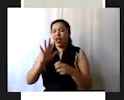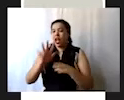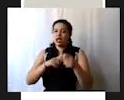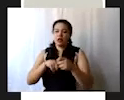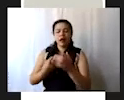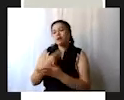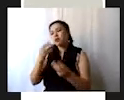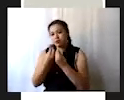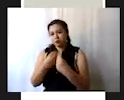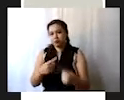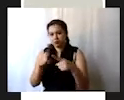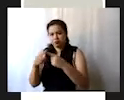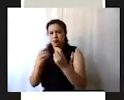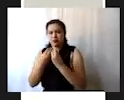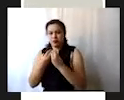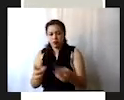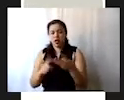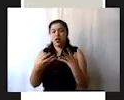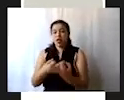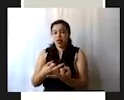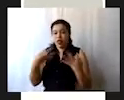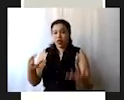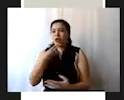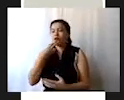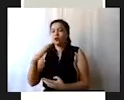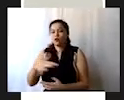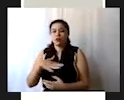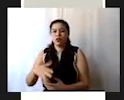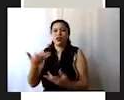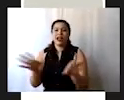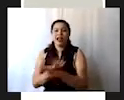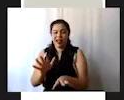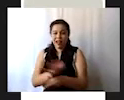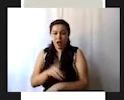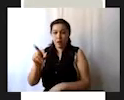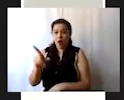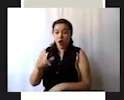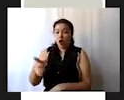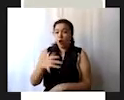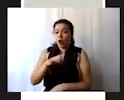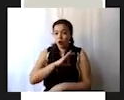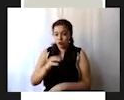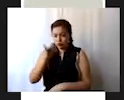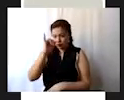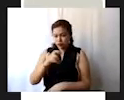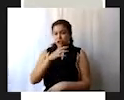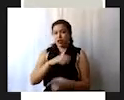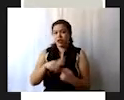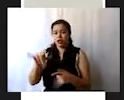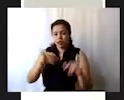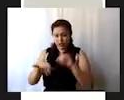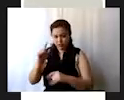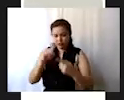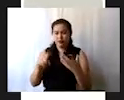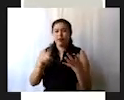los cambios en el sistema de tierras o uso de suelo, el uso de agua dulce, los ciclos biogeoquímicos, la acidificación de